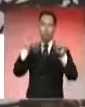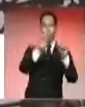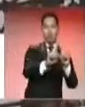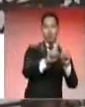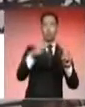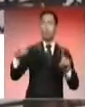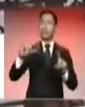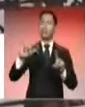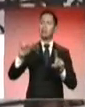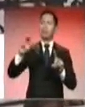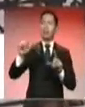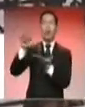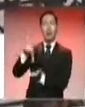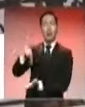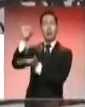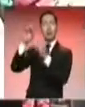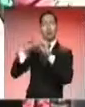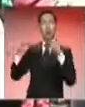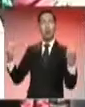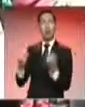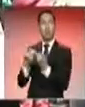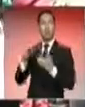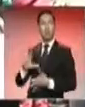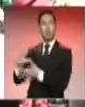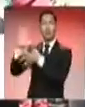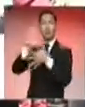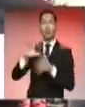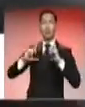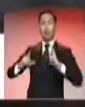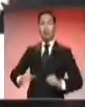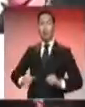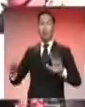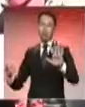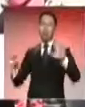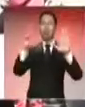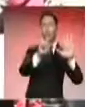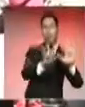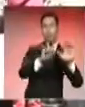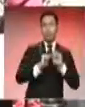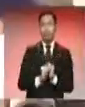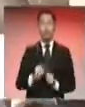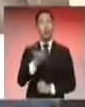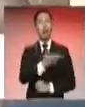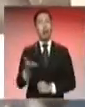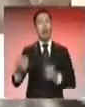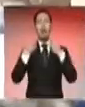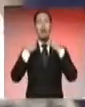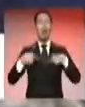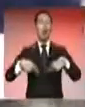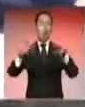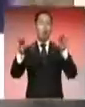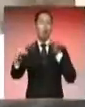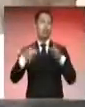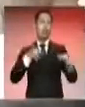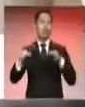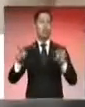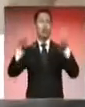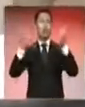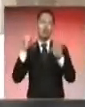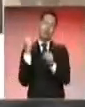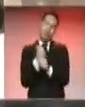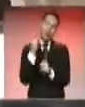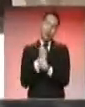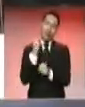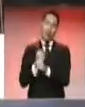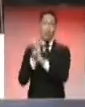Tambini, representante de la Organización Panamericana de la Salud. Ellos se dieron declaraciones al respecto sobre el trabajo de